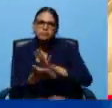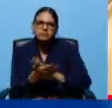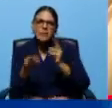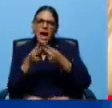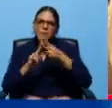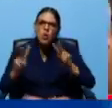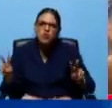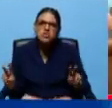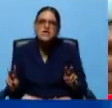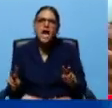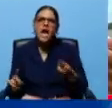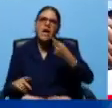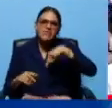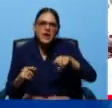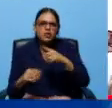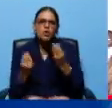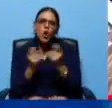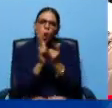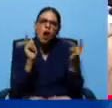la civilización del amor.